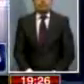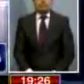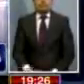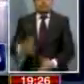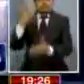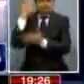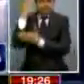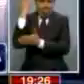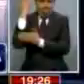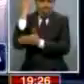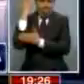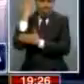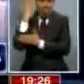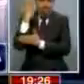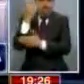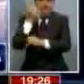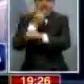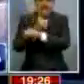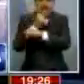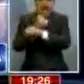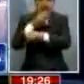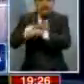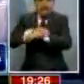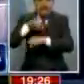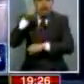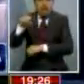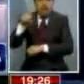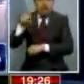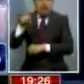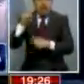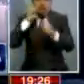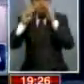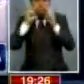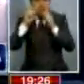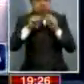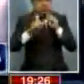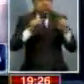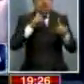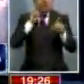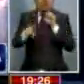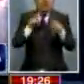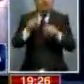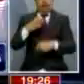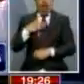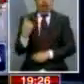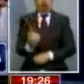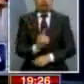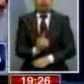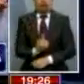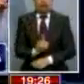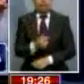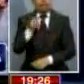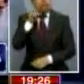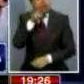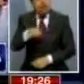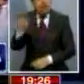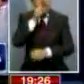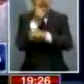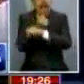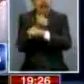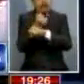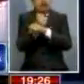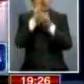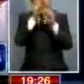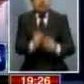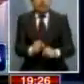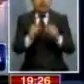Ellos arriesgan sus vidas por nosotros. Ellos permiten que nosotros podamos